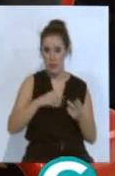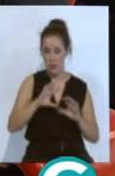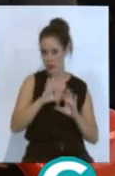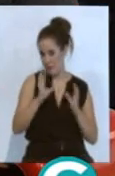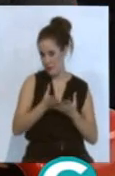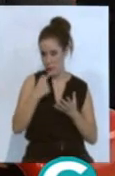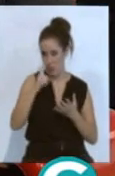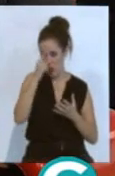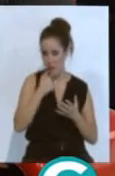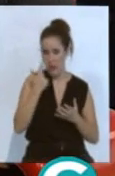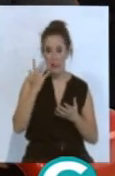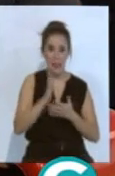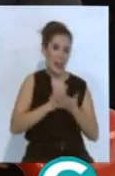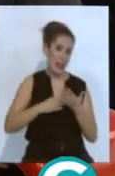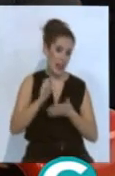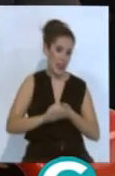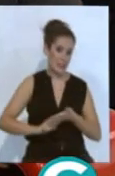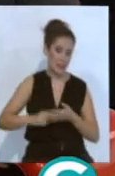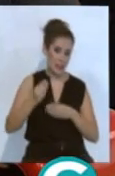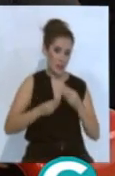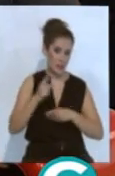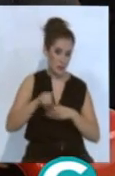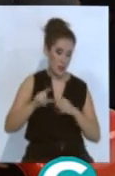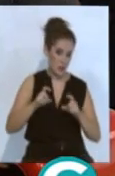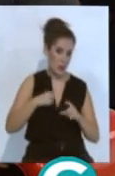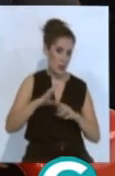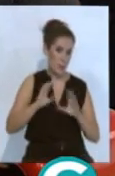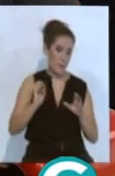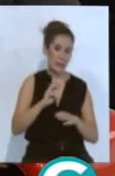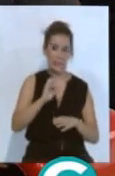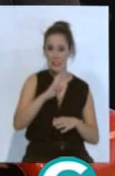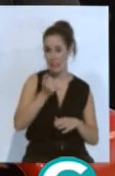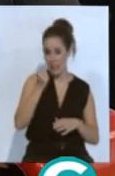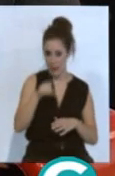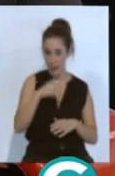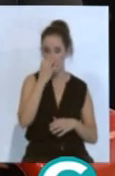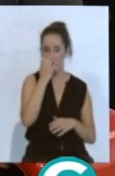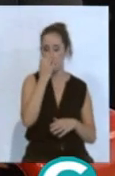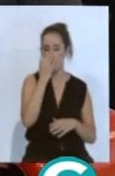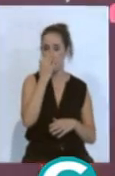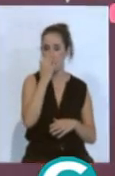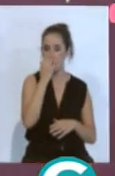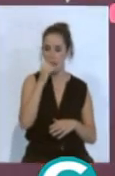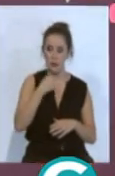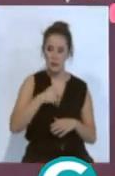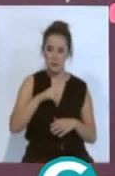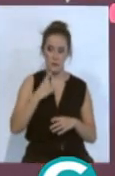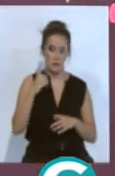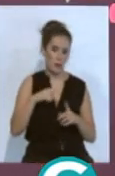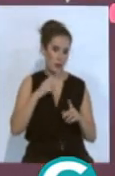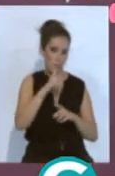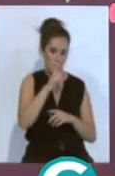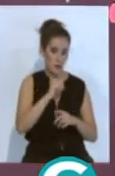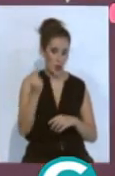Claro. Y ya pues rescataremos claro. alguna letra que hizo él en alguna agrupación del Petra, de la época esa que tuvieron muy buena. Sí, y ya tendremos de él en solitario